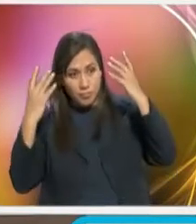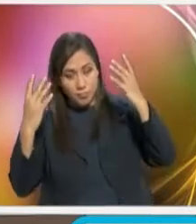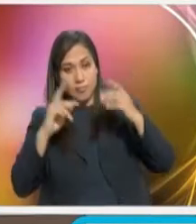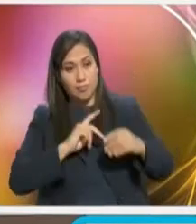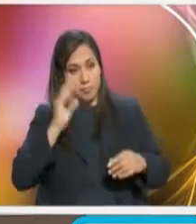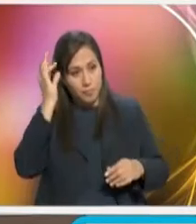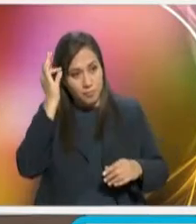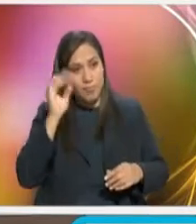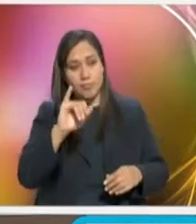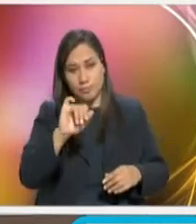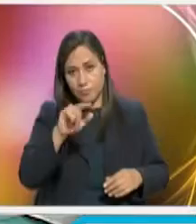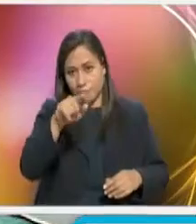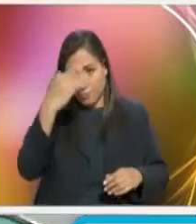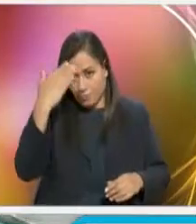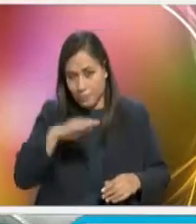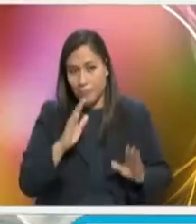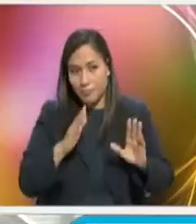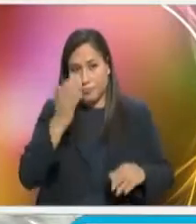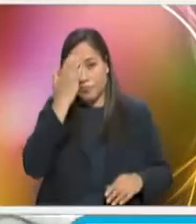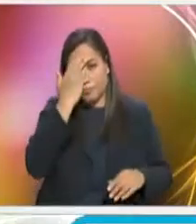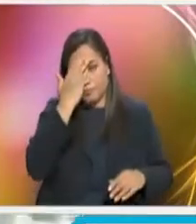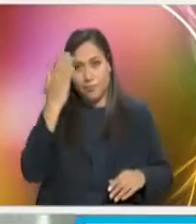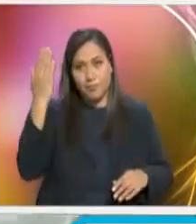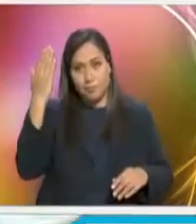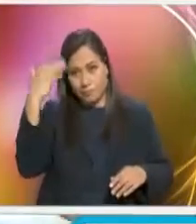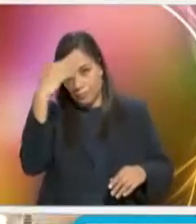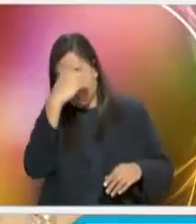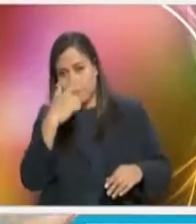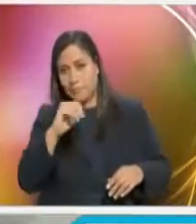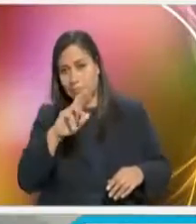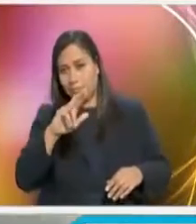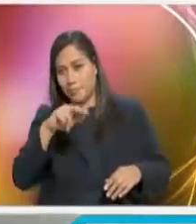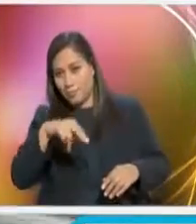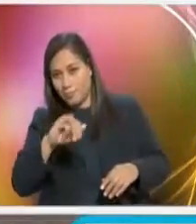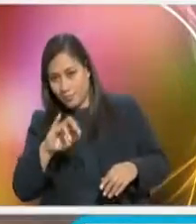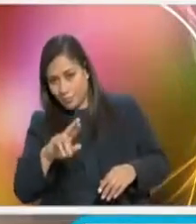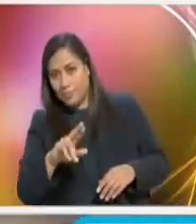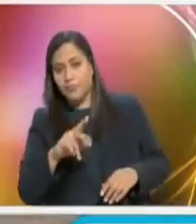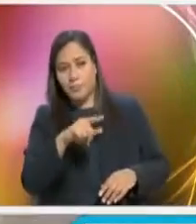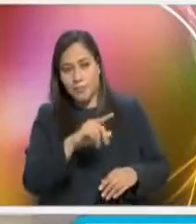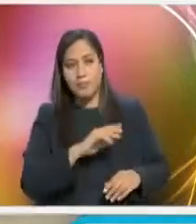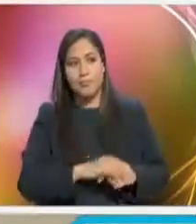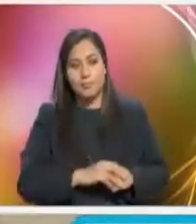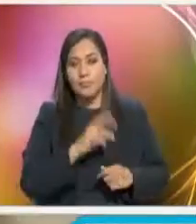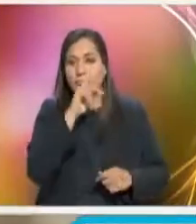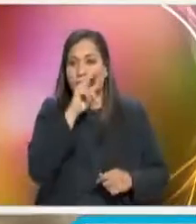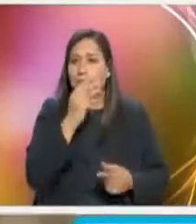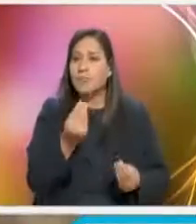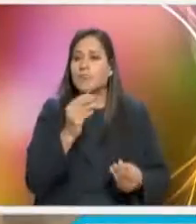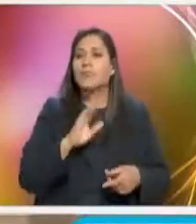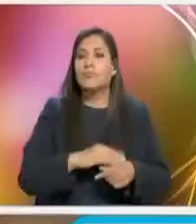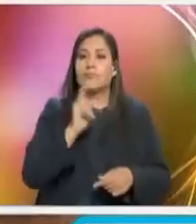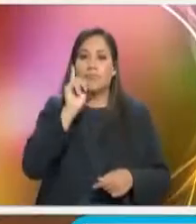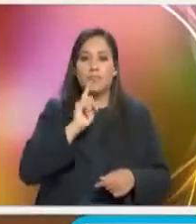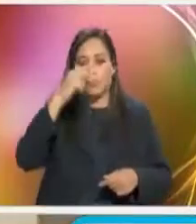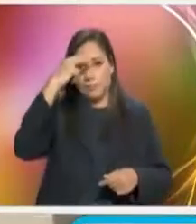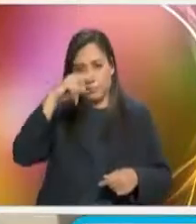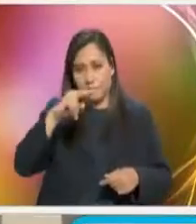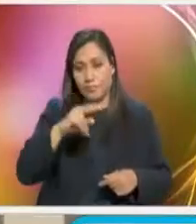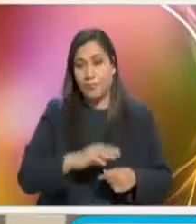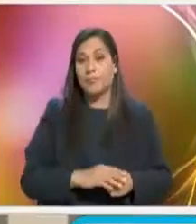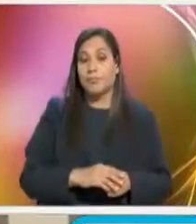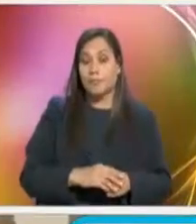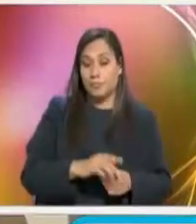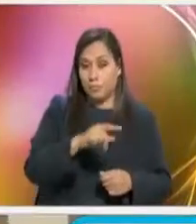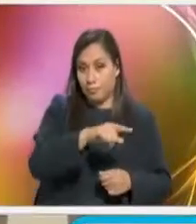radiante nuestro cabello? Ustedes ya saben, ya conocen los tintes de Garnier que se preocupan muchísimo por la mujer mexicana,